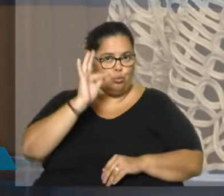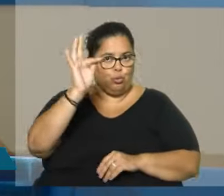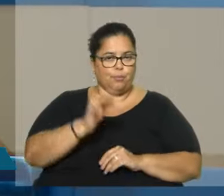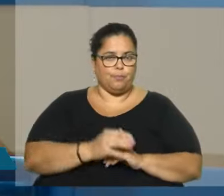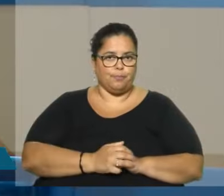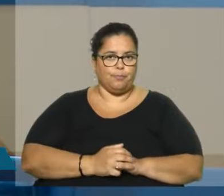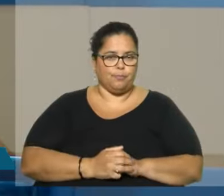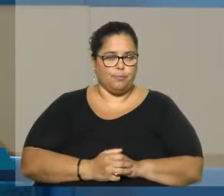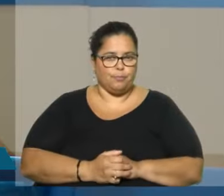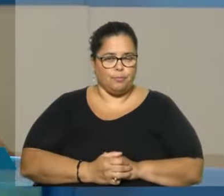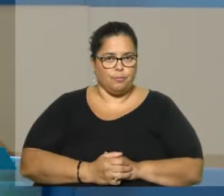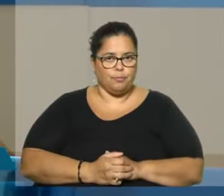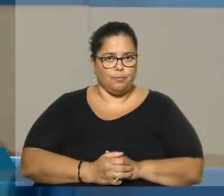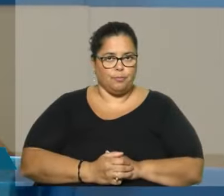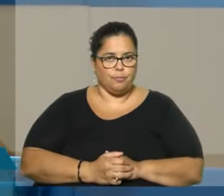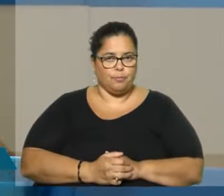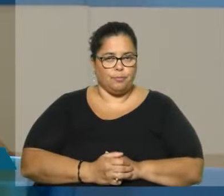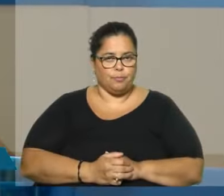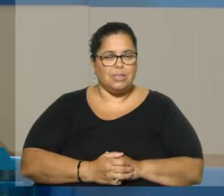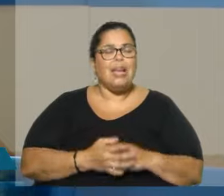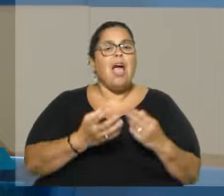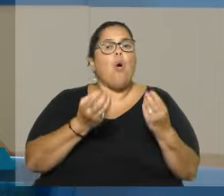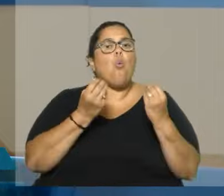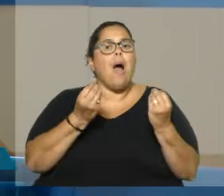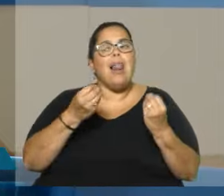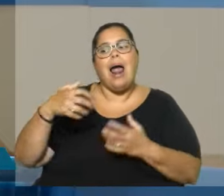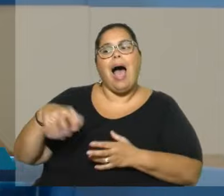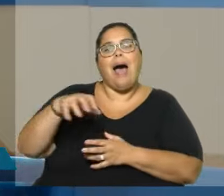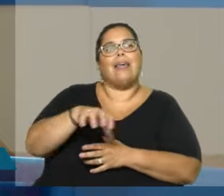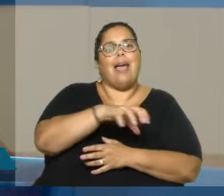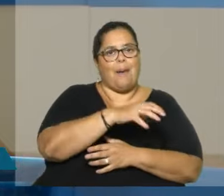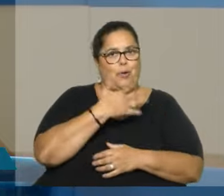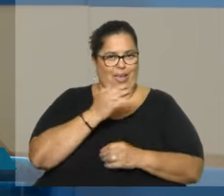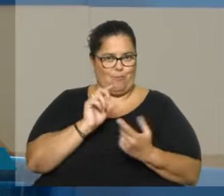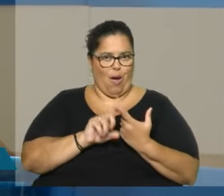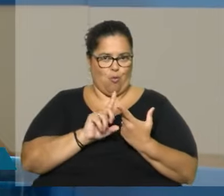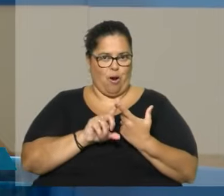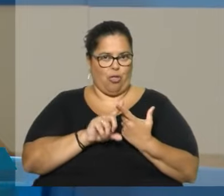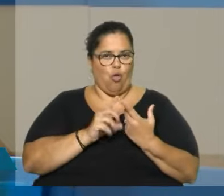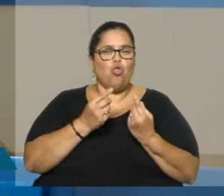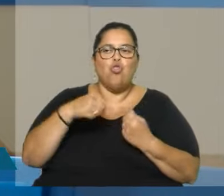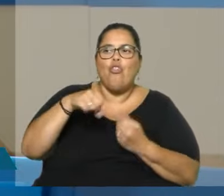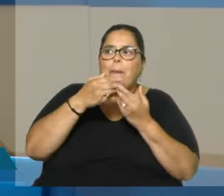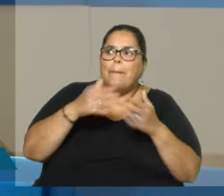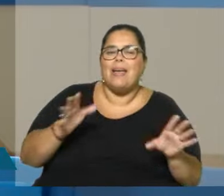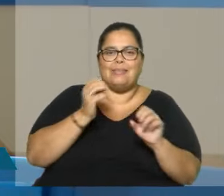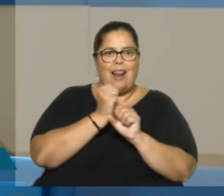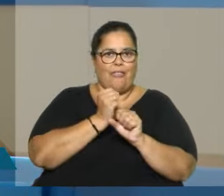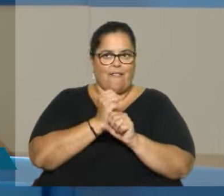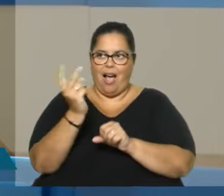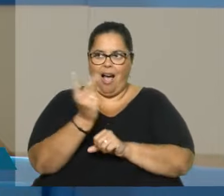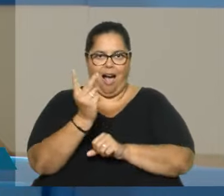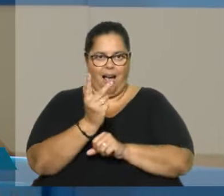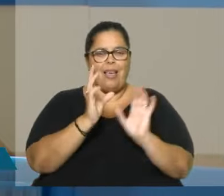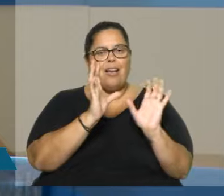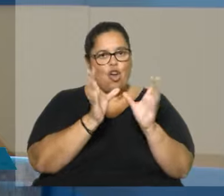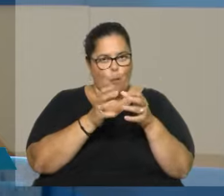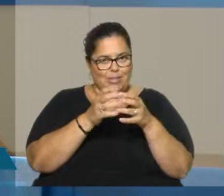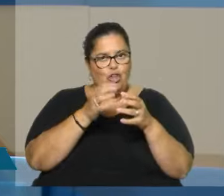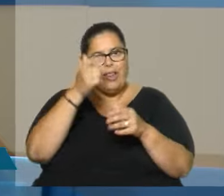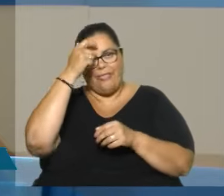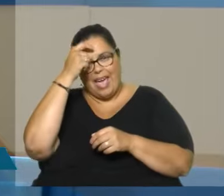venir bueno y cuáles son las áreas por ejemplo donde hay acuerdos donde van a comenzar a trabajar comisiones de de